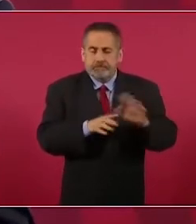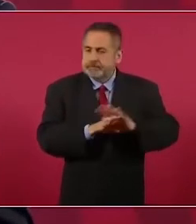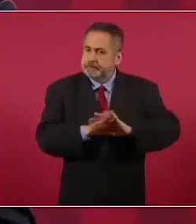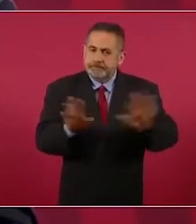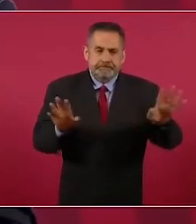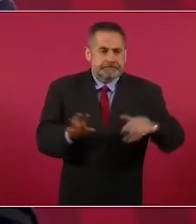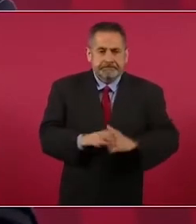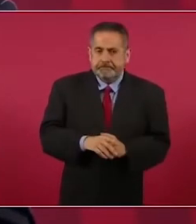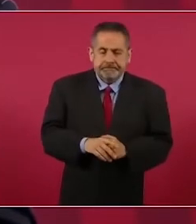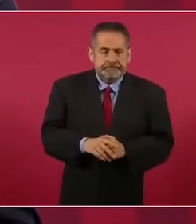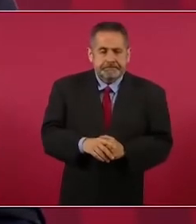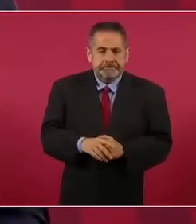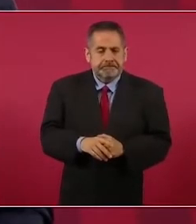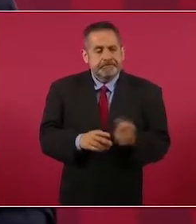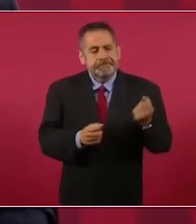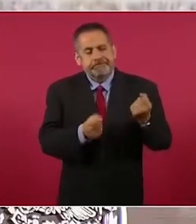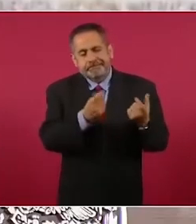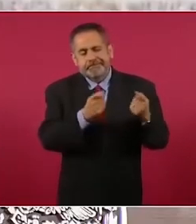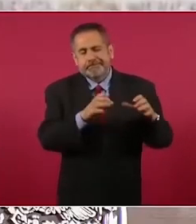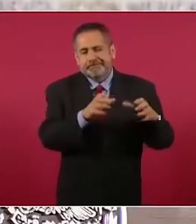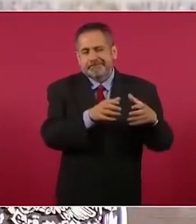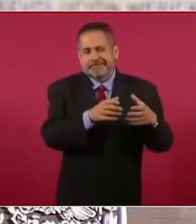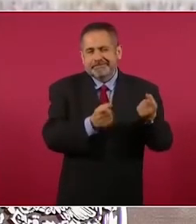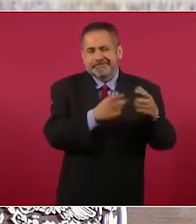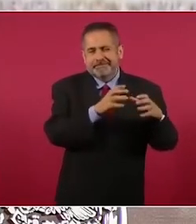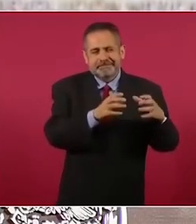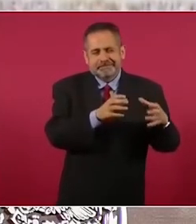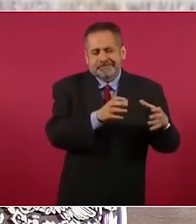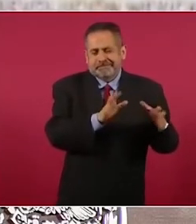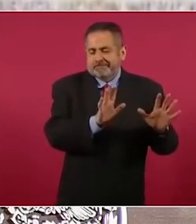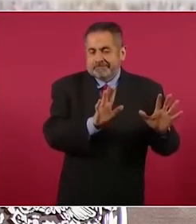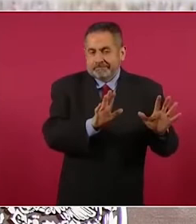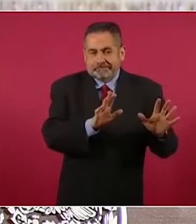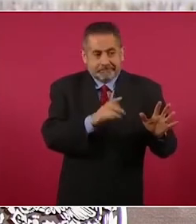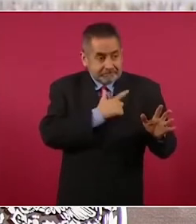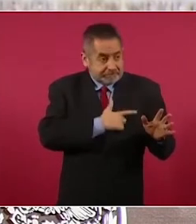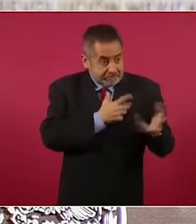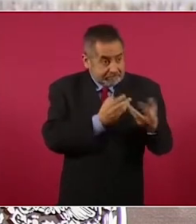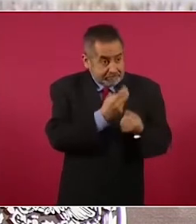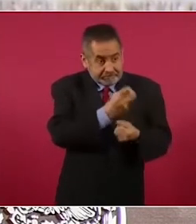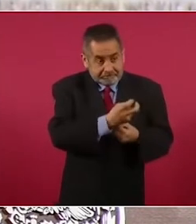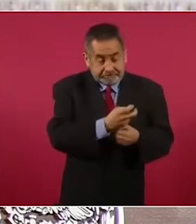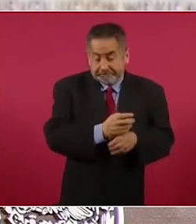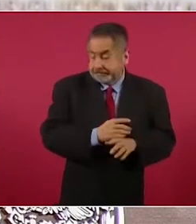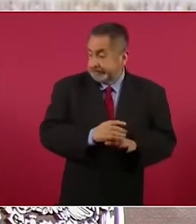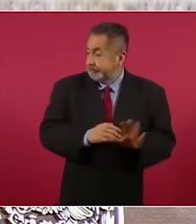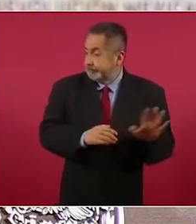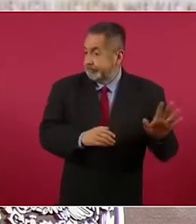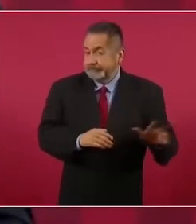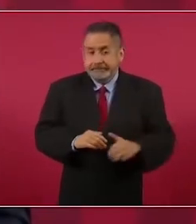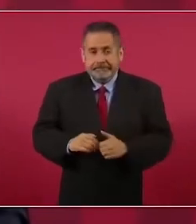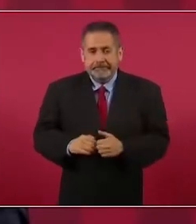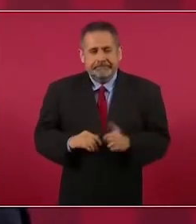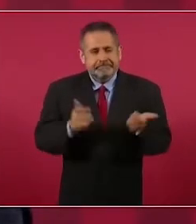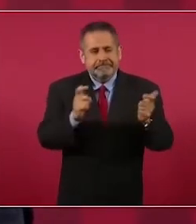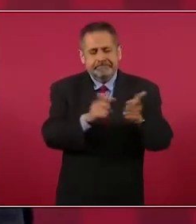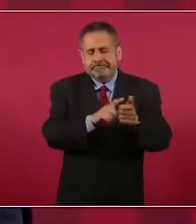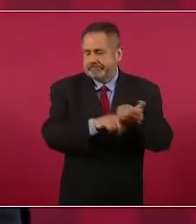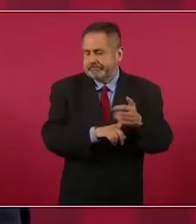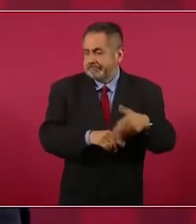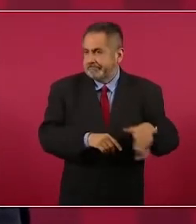Afortunadamente es un sector ya muy reducido.